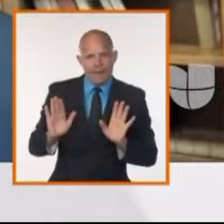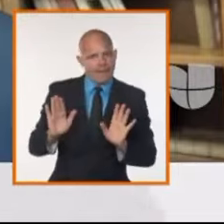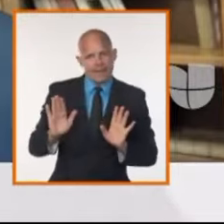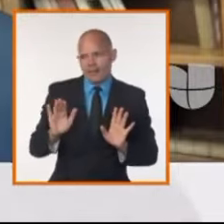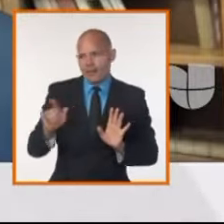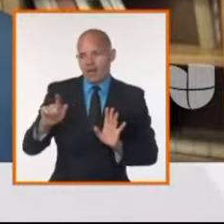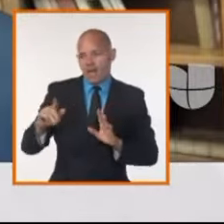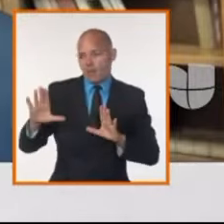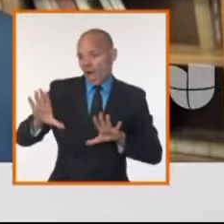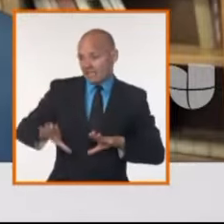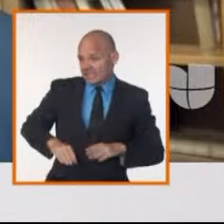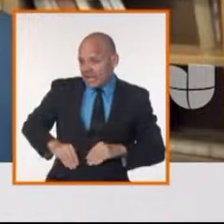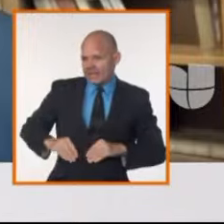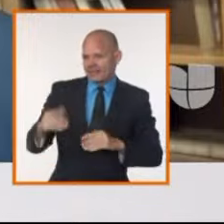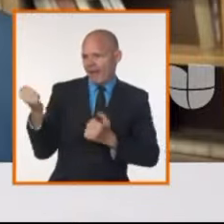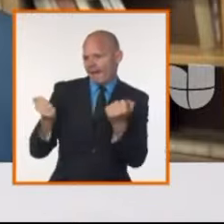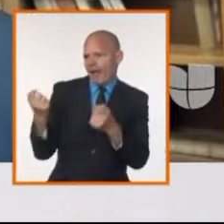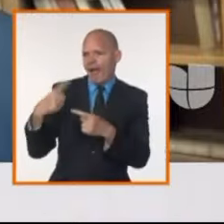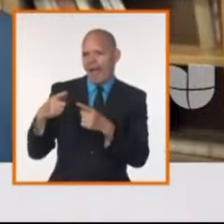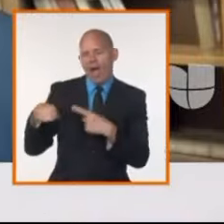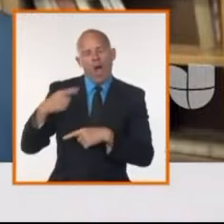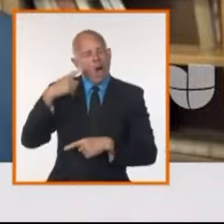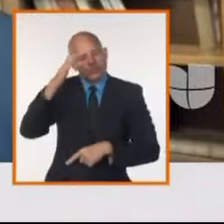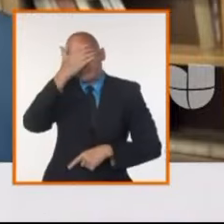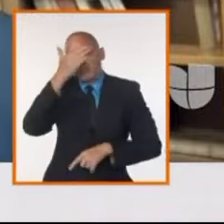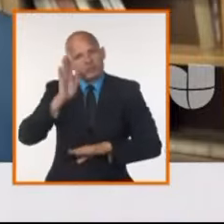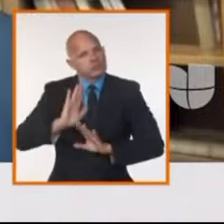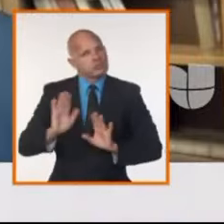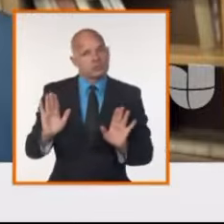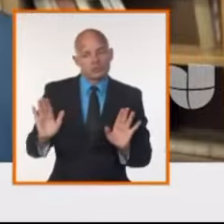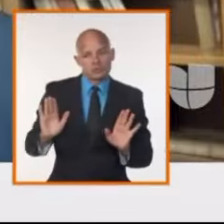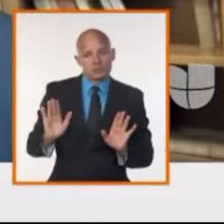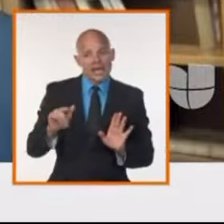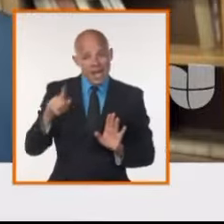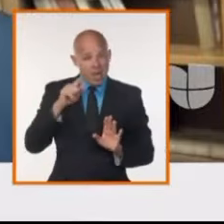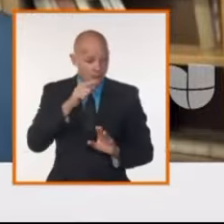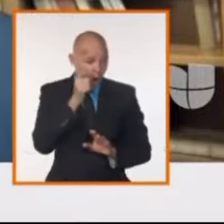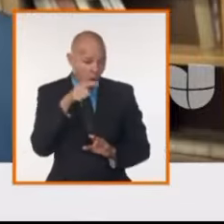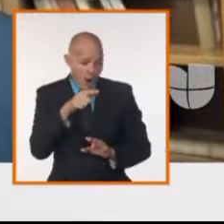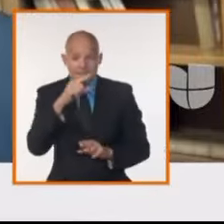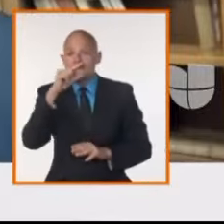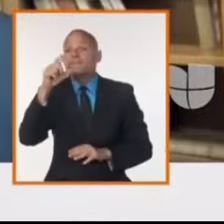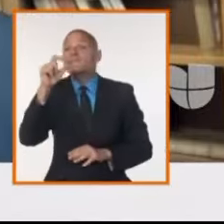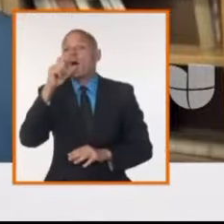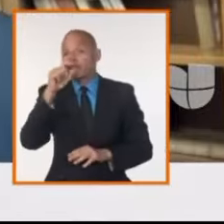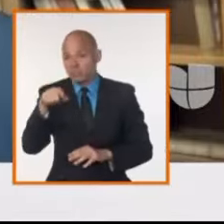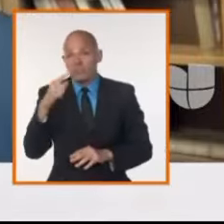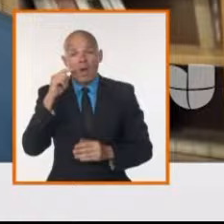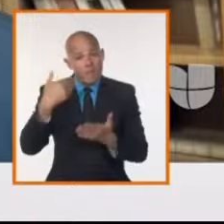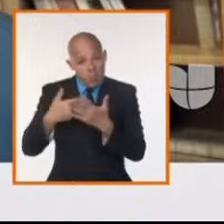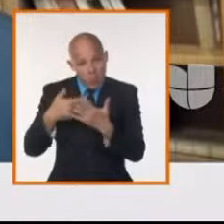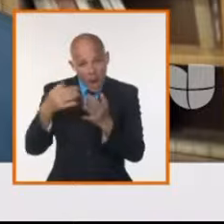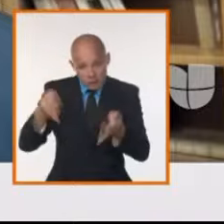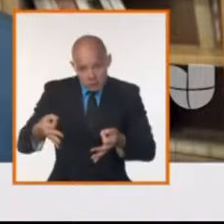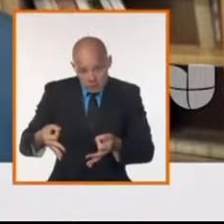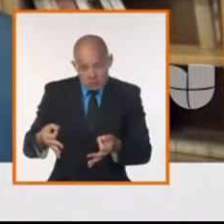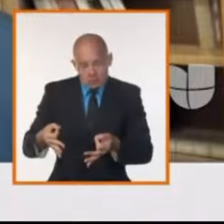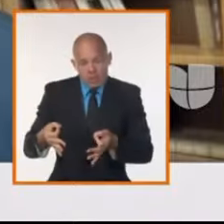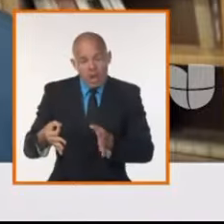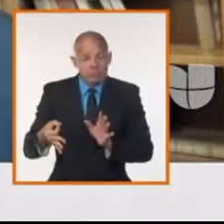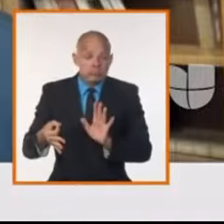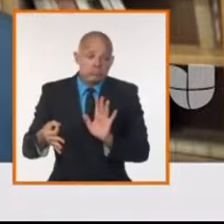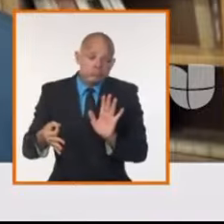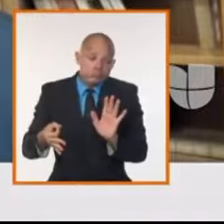tratando de incluir o recibir regalos a cambio de la influencia de Bob Menéndez sin que él lo